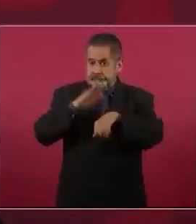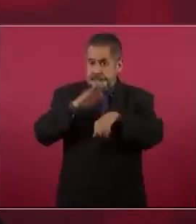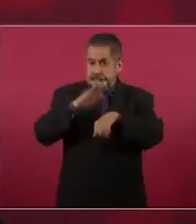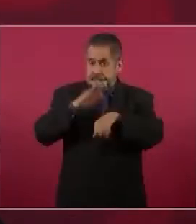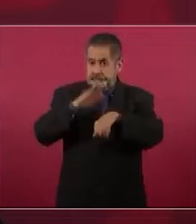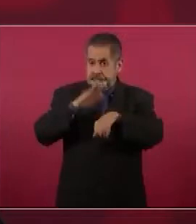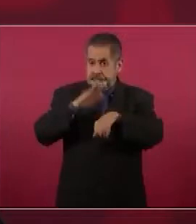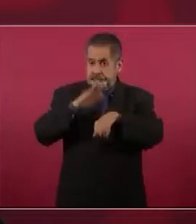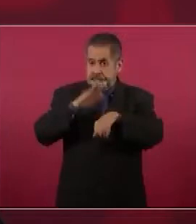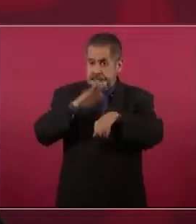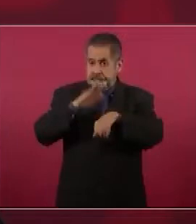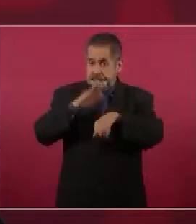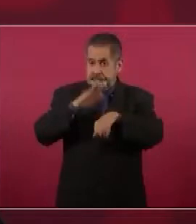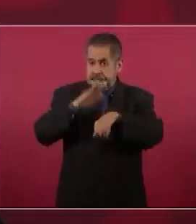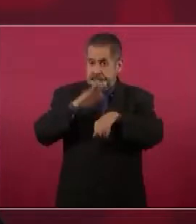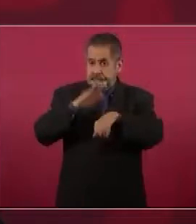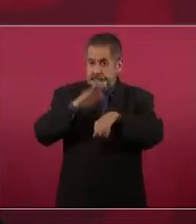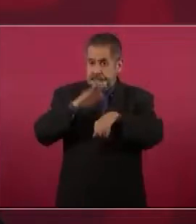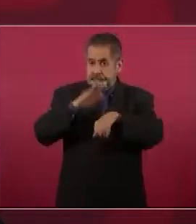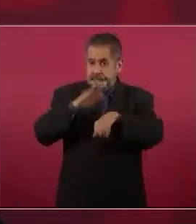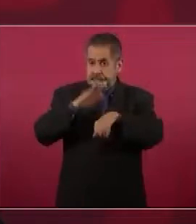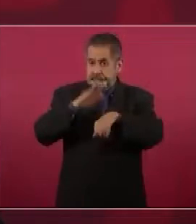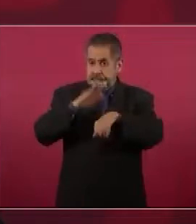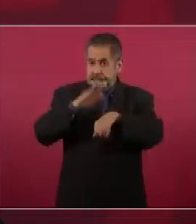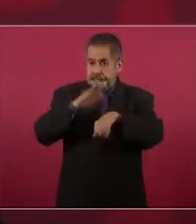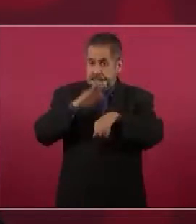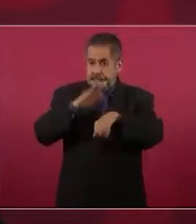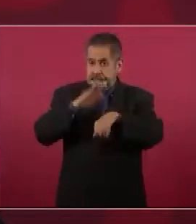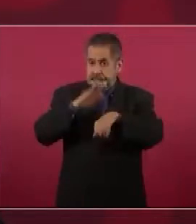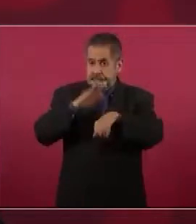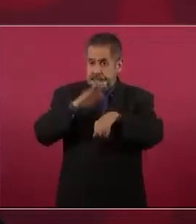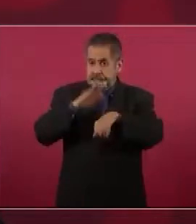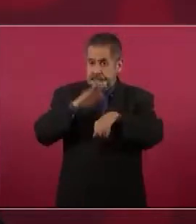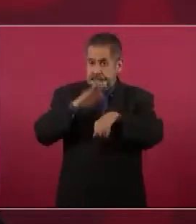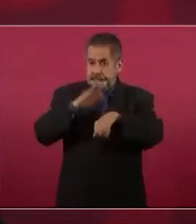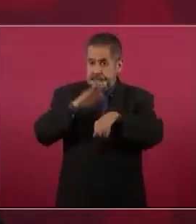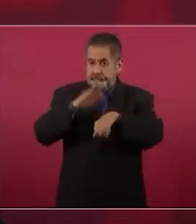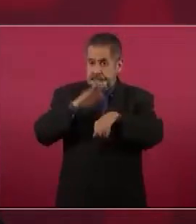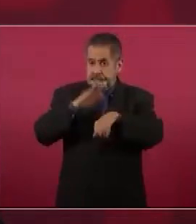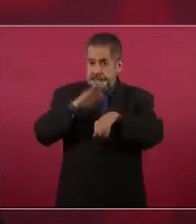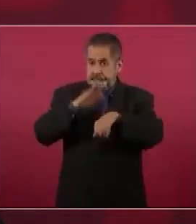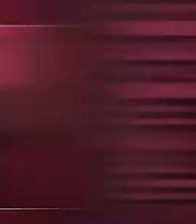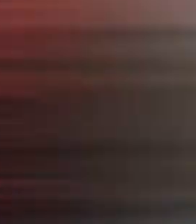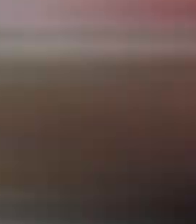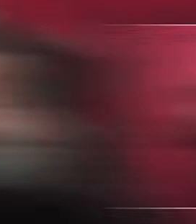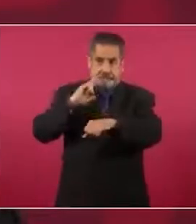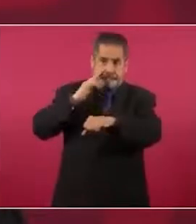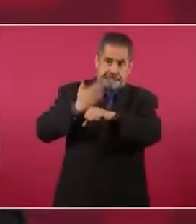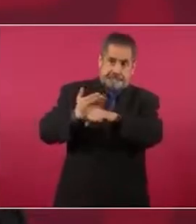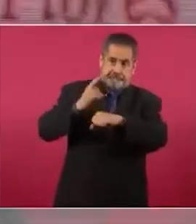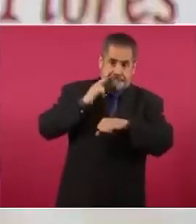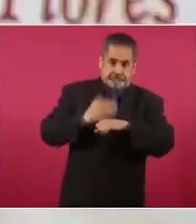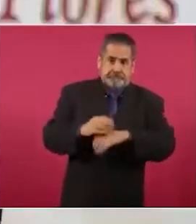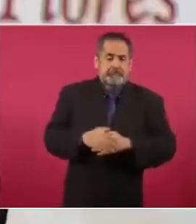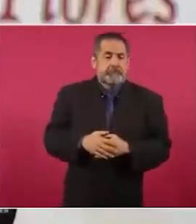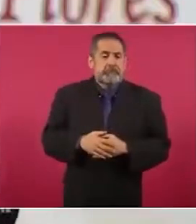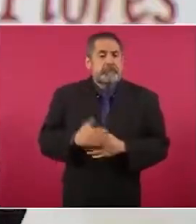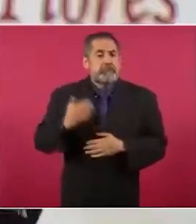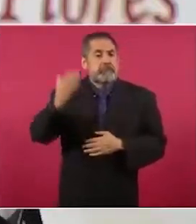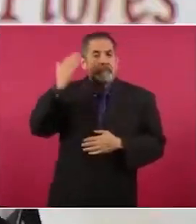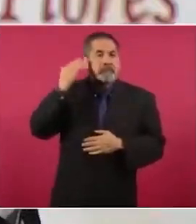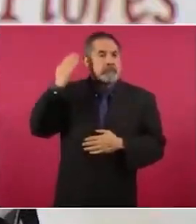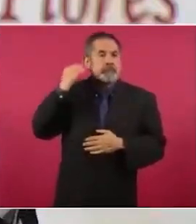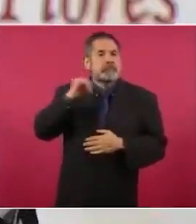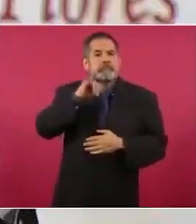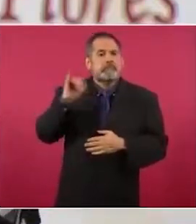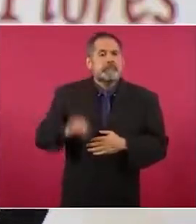el diálogo de alto nivel que sostuvo con Anthony Blinken llamado Acuerdo Bicentenario. Nunca había habido un plan